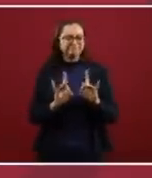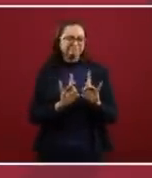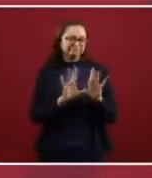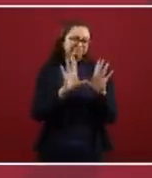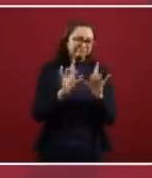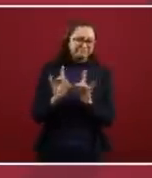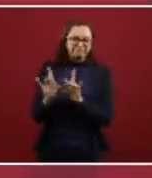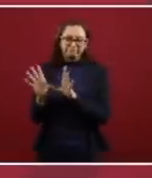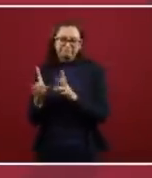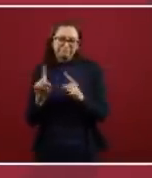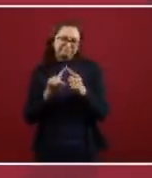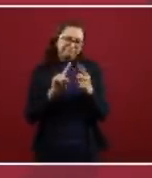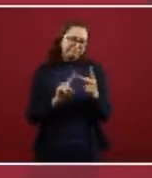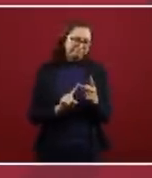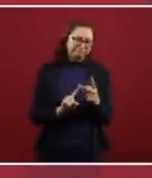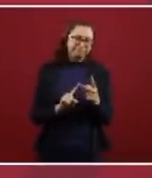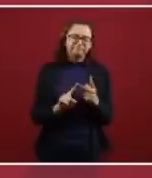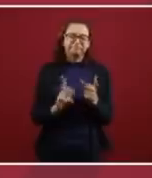circunstancias, ¿no? Una,